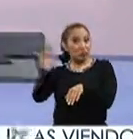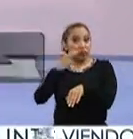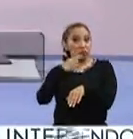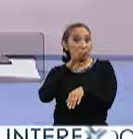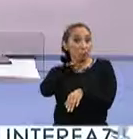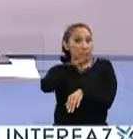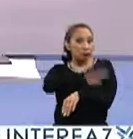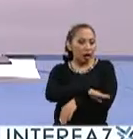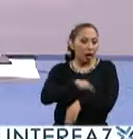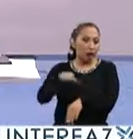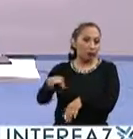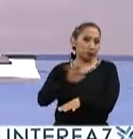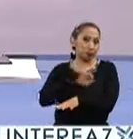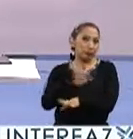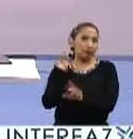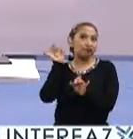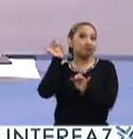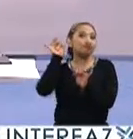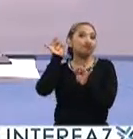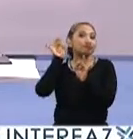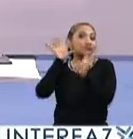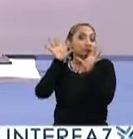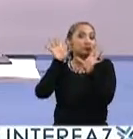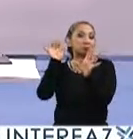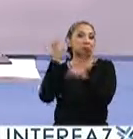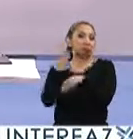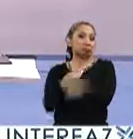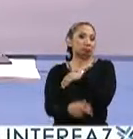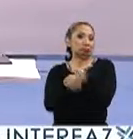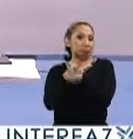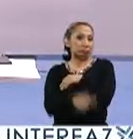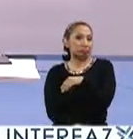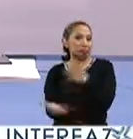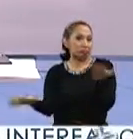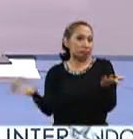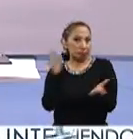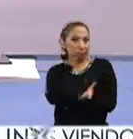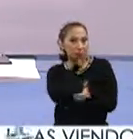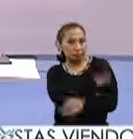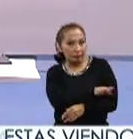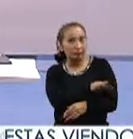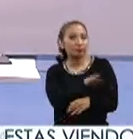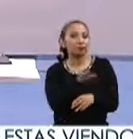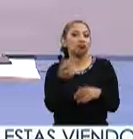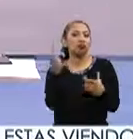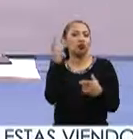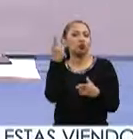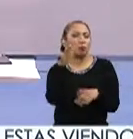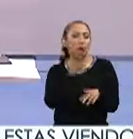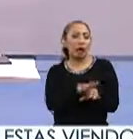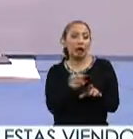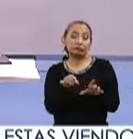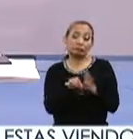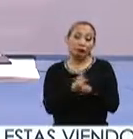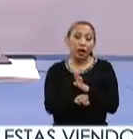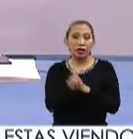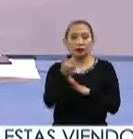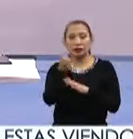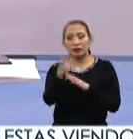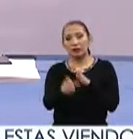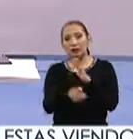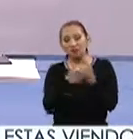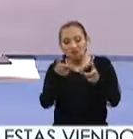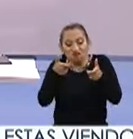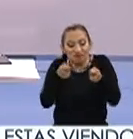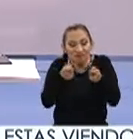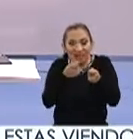utilizada adecuadamente, pues puede tener consecuencias no muy agradables. Uno de los más emblemáticos son los videojuegos, en